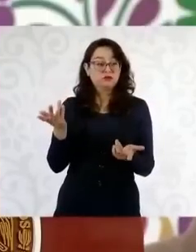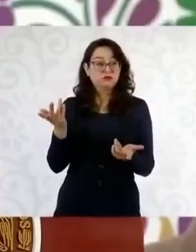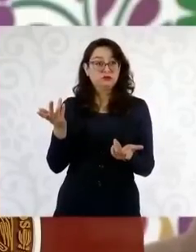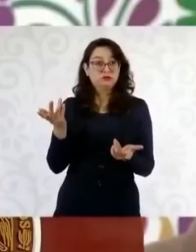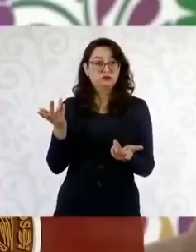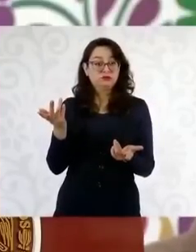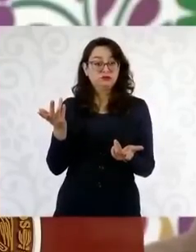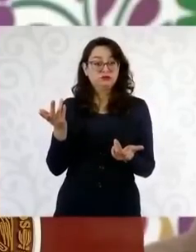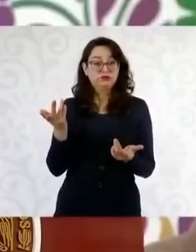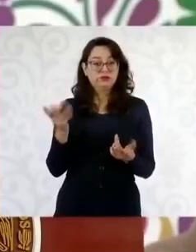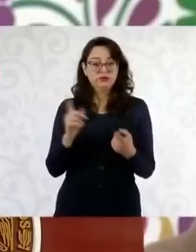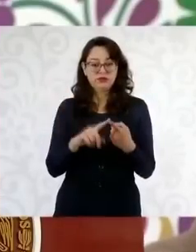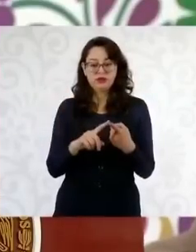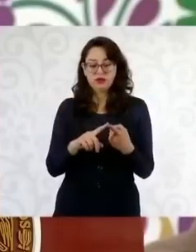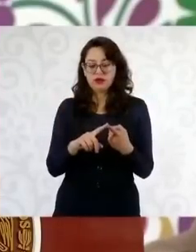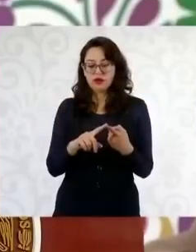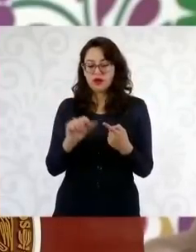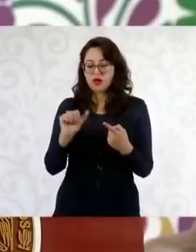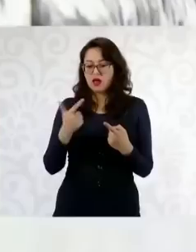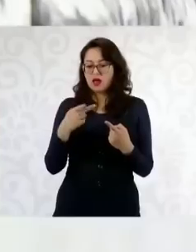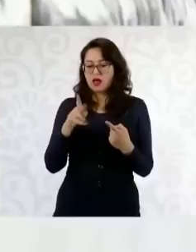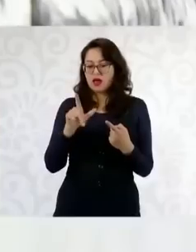bueno, el ministro Aguilar ya